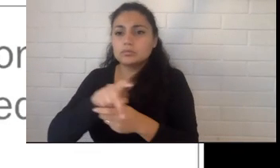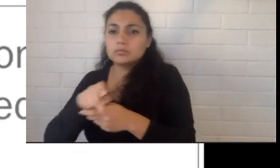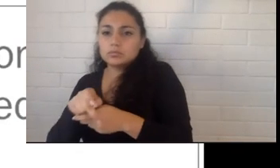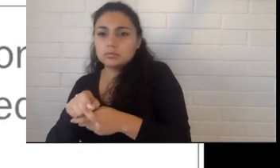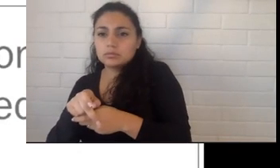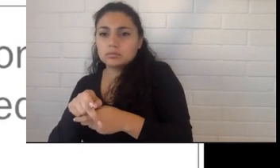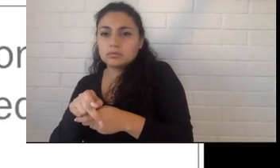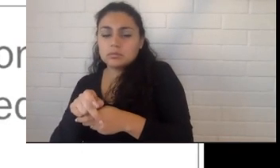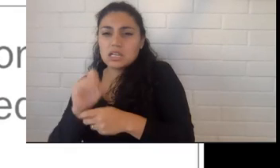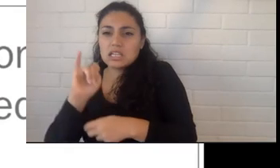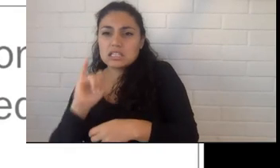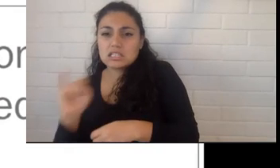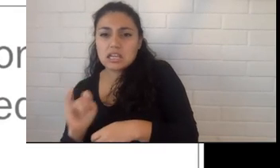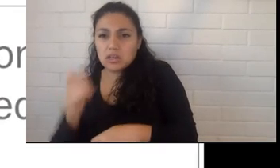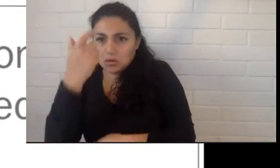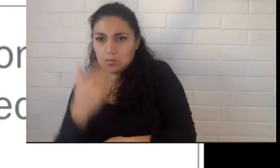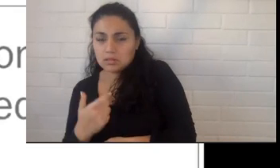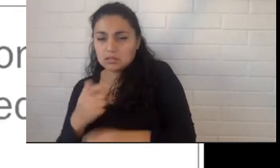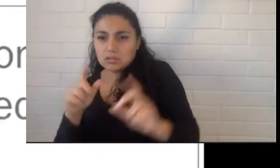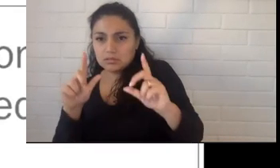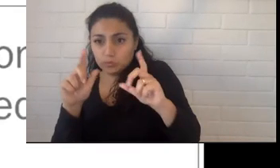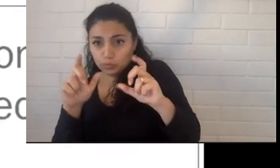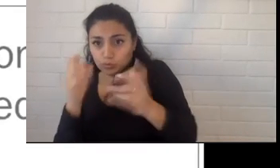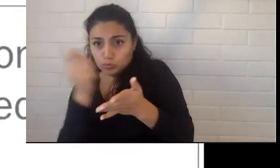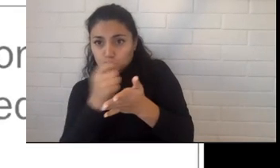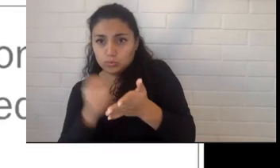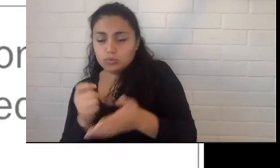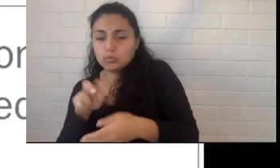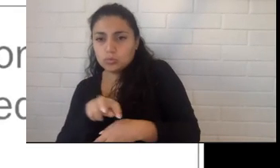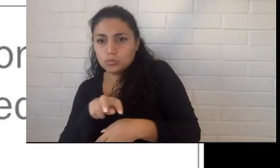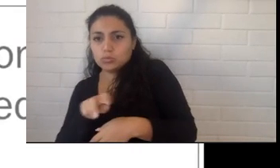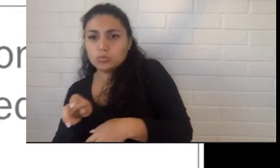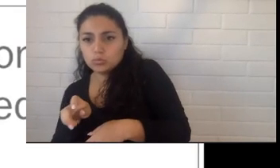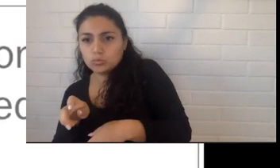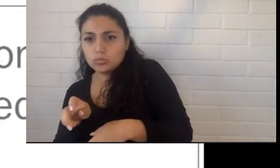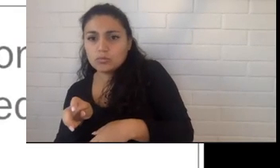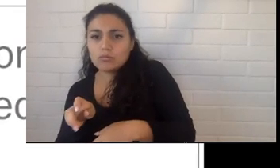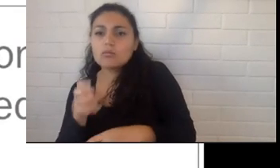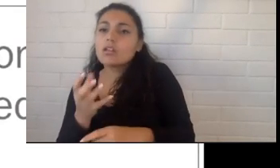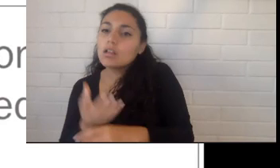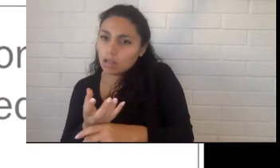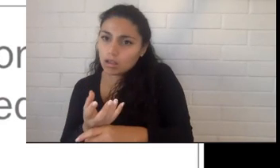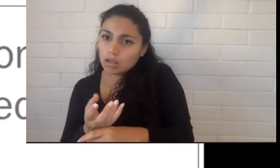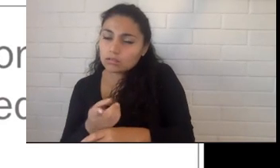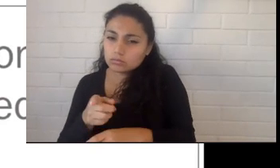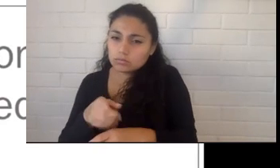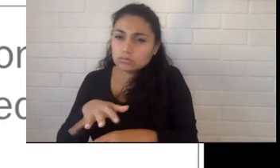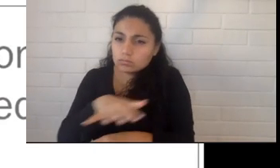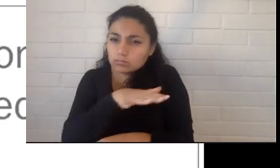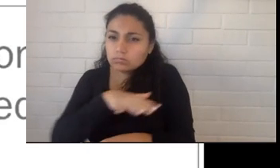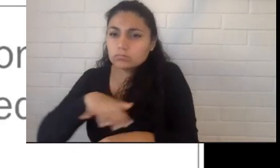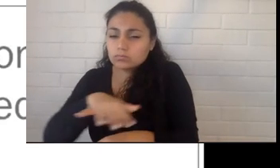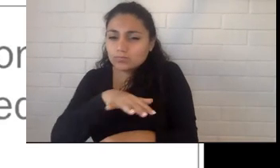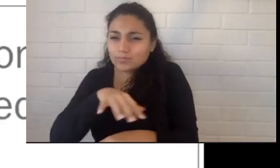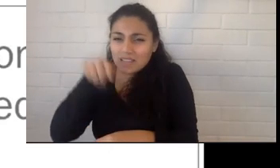de izquierdo de la persona, del dibujo. ¿Y eso qué está queriendo decir? O sea, que en una superficie